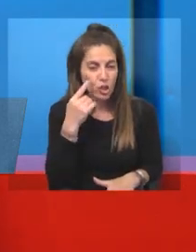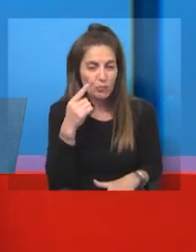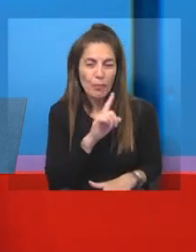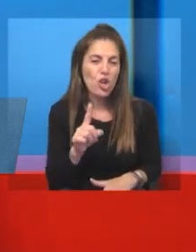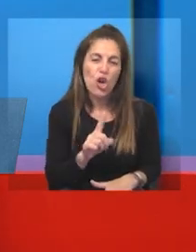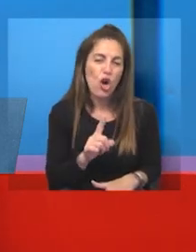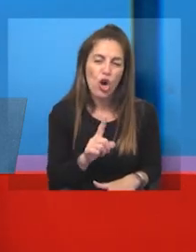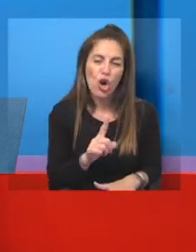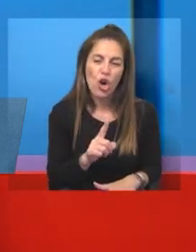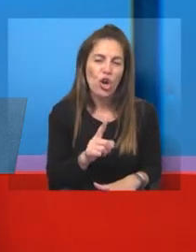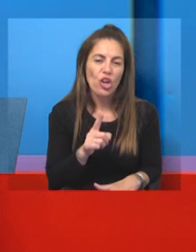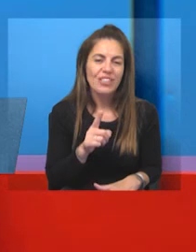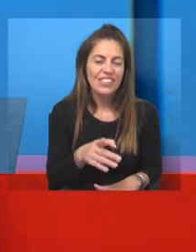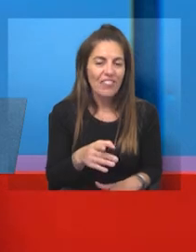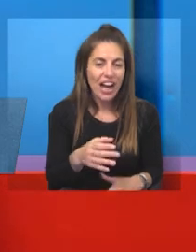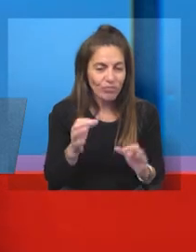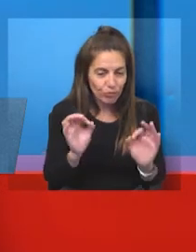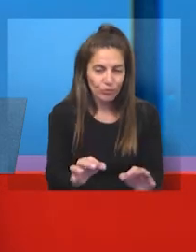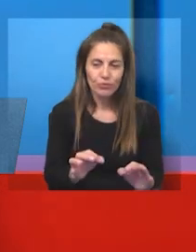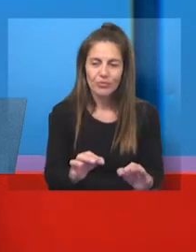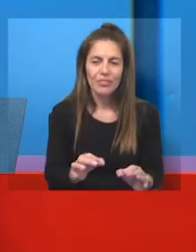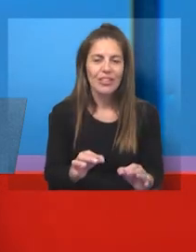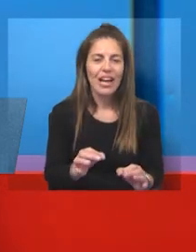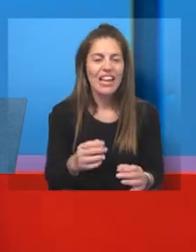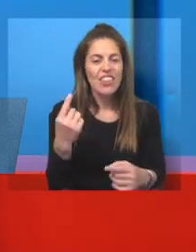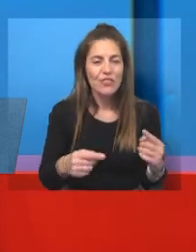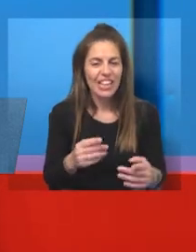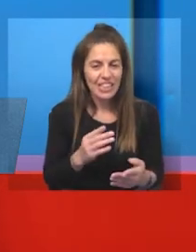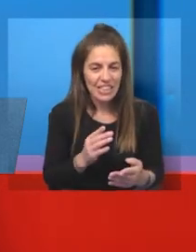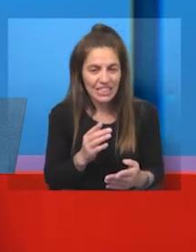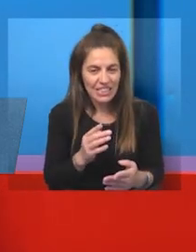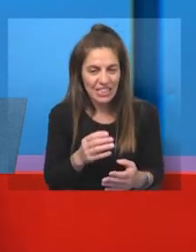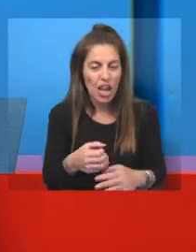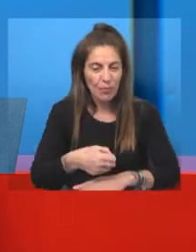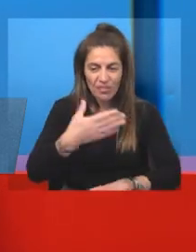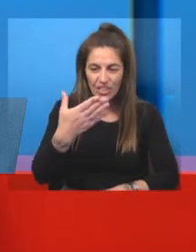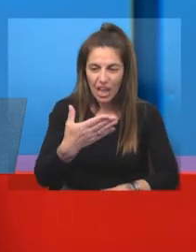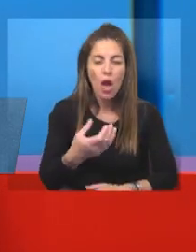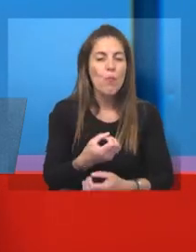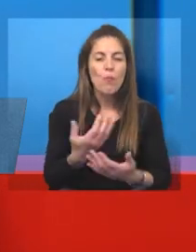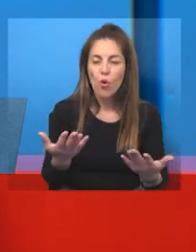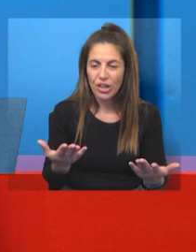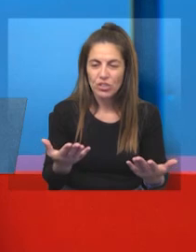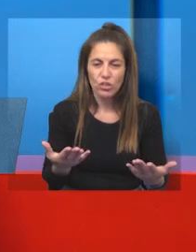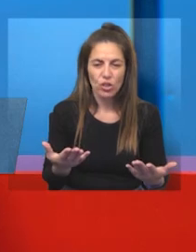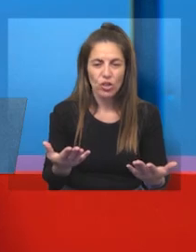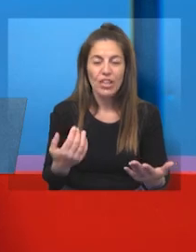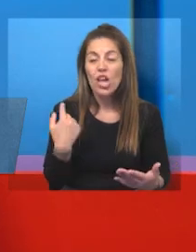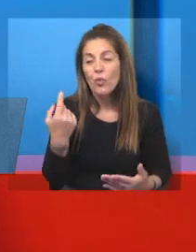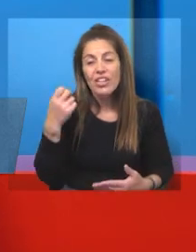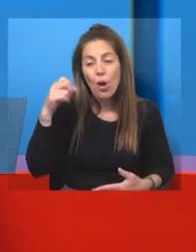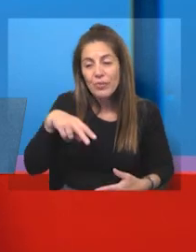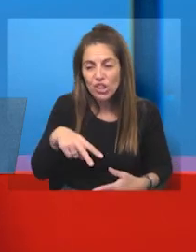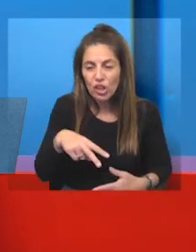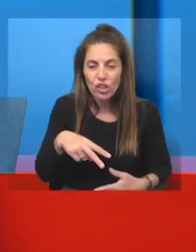necesariamente se va a la disciplina este a la interdisciplina a la profesionalidad y por lo tanto este desde nuestro punto de